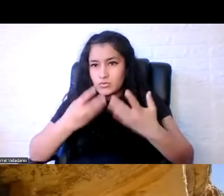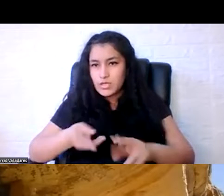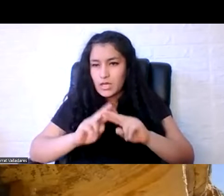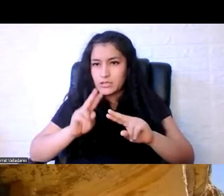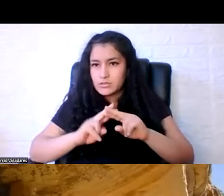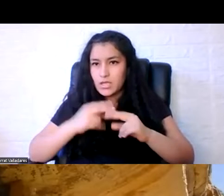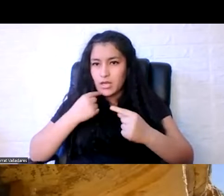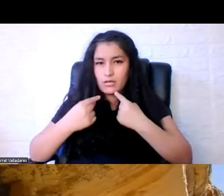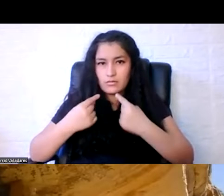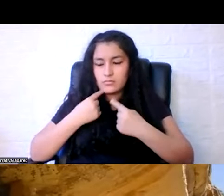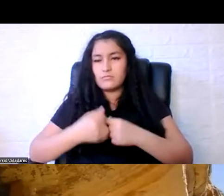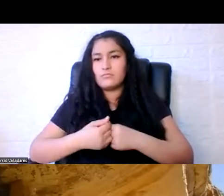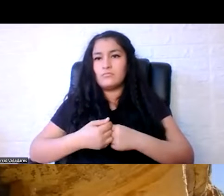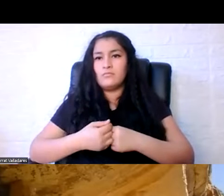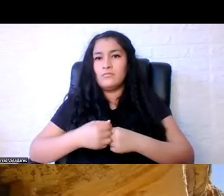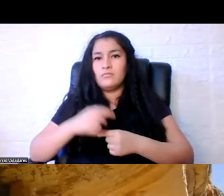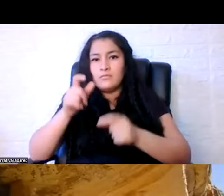las personas